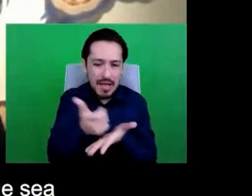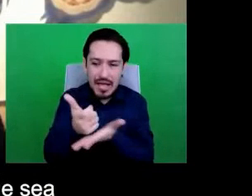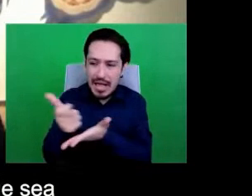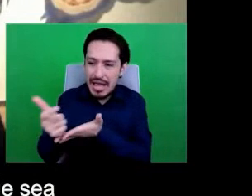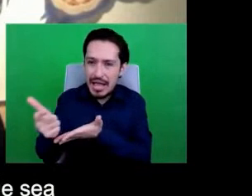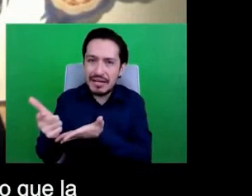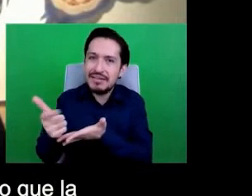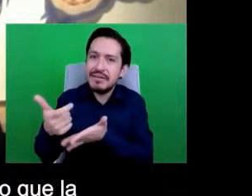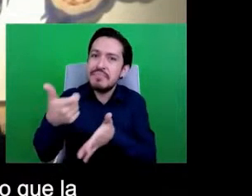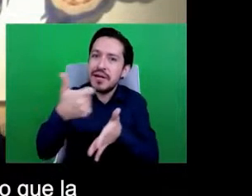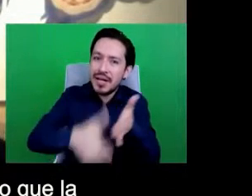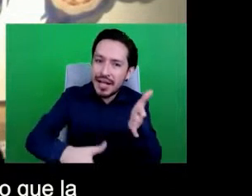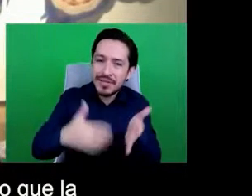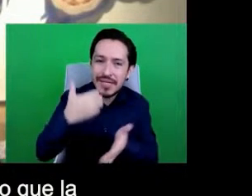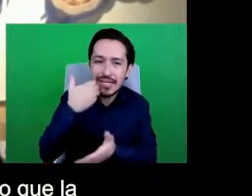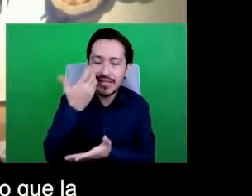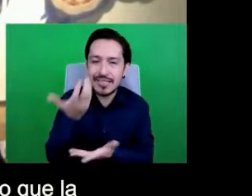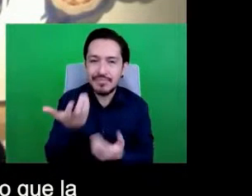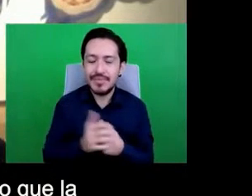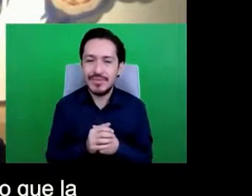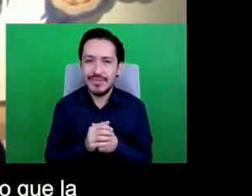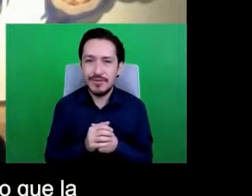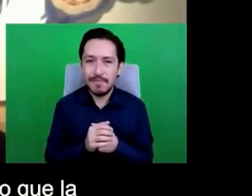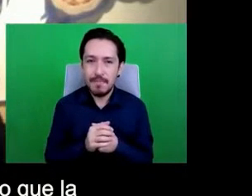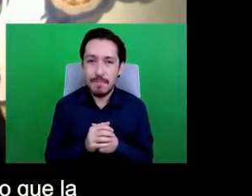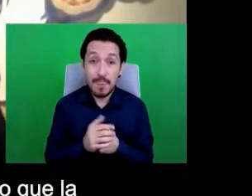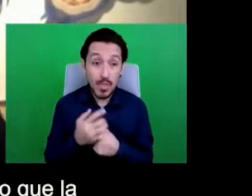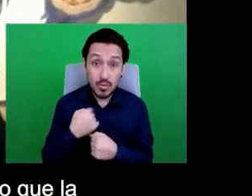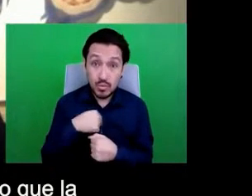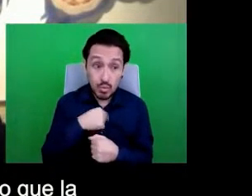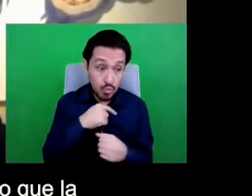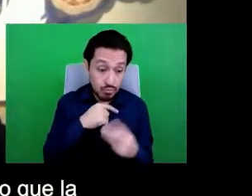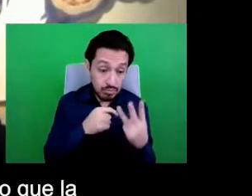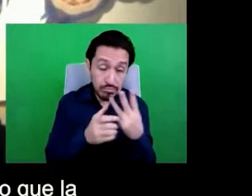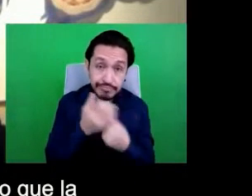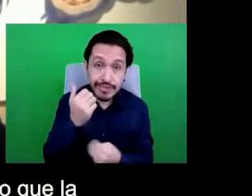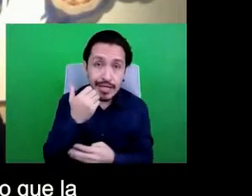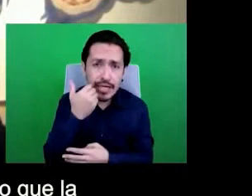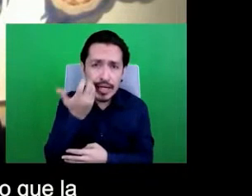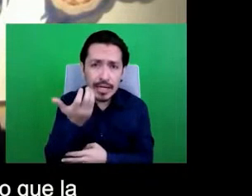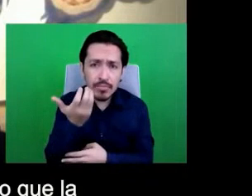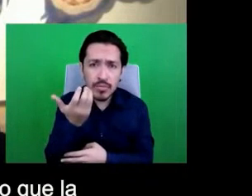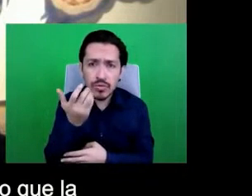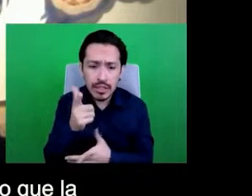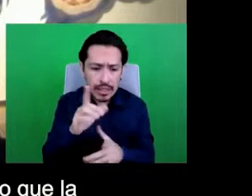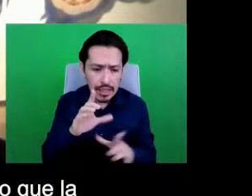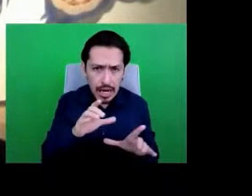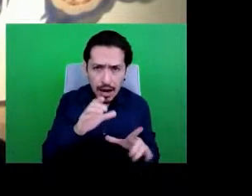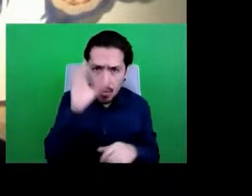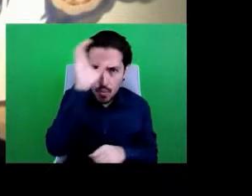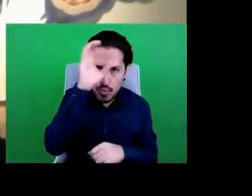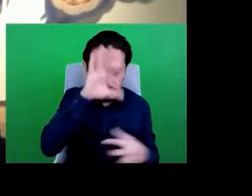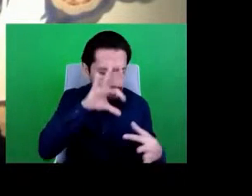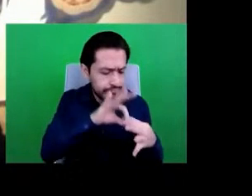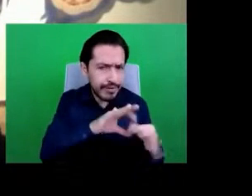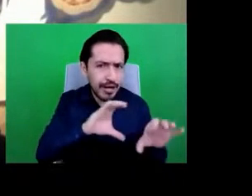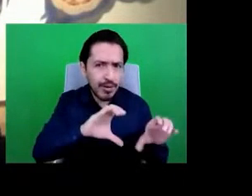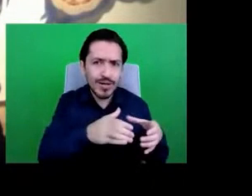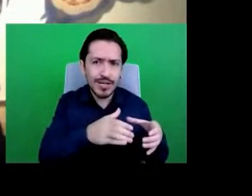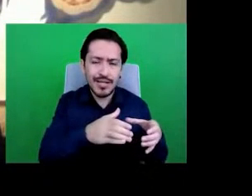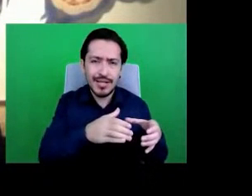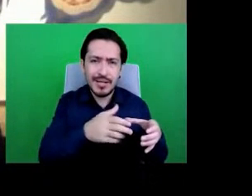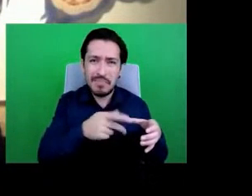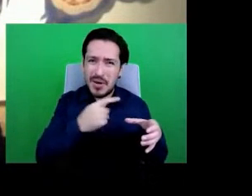accesible para todos. Nosotros queremos formar parte de esa comunidad o que la cultura forme parte de la comunidad. Nosotros no hacemos